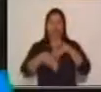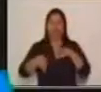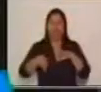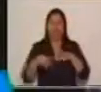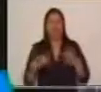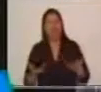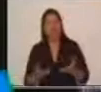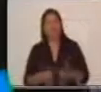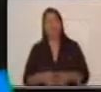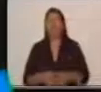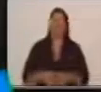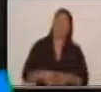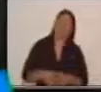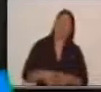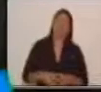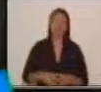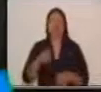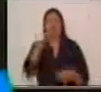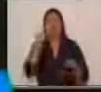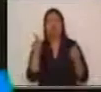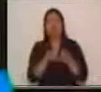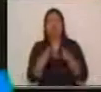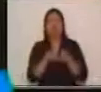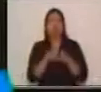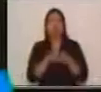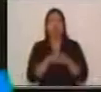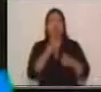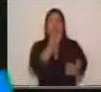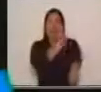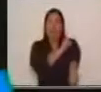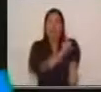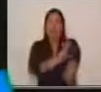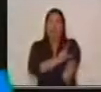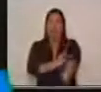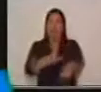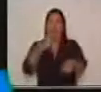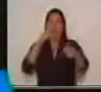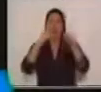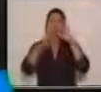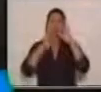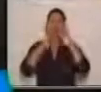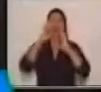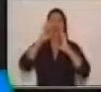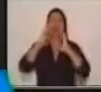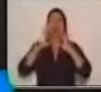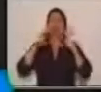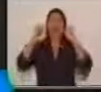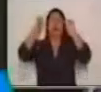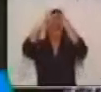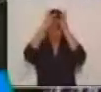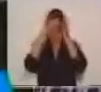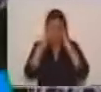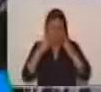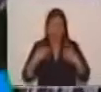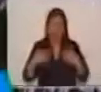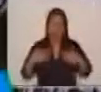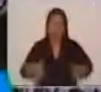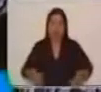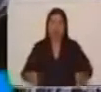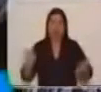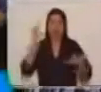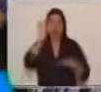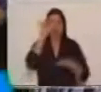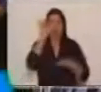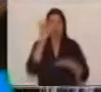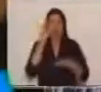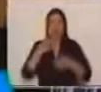mencionar también la leyenda de La Llorona, la leyenda, todas esas leyendas comunes y tradicionales forman parte del